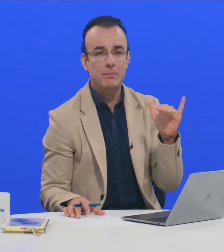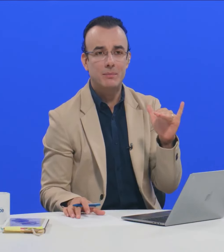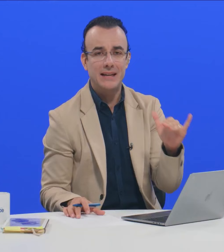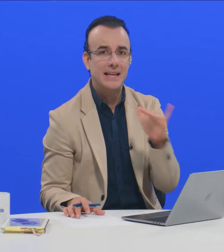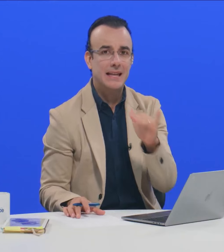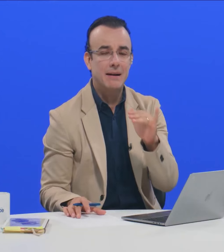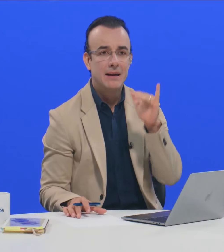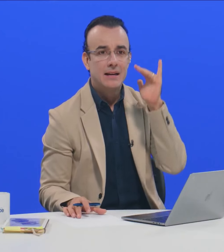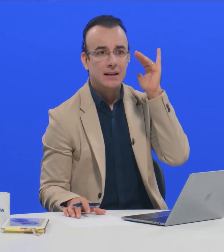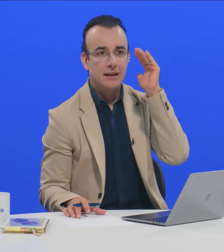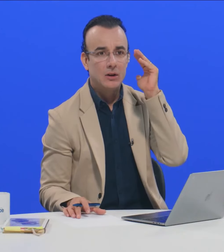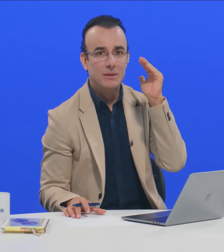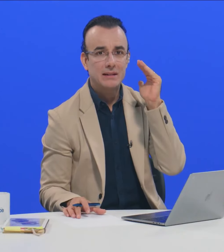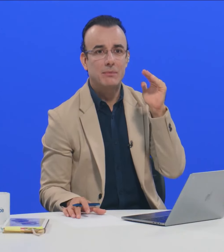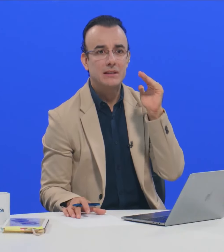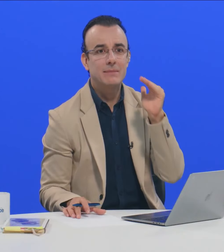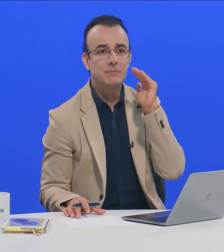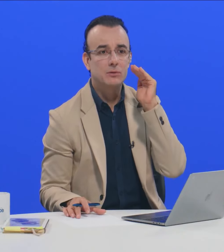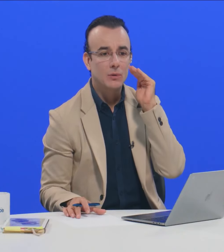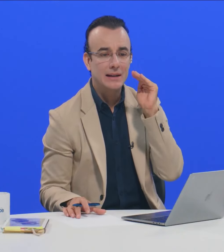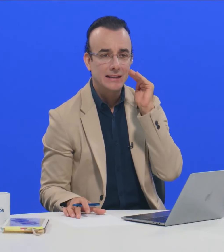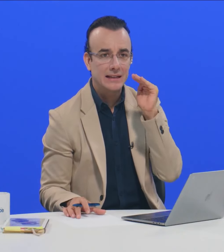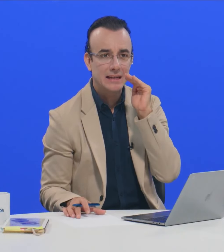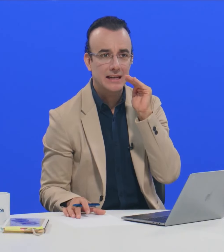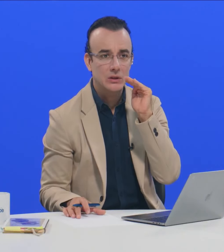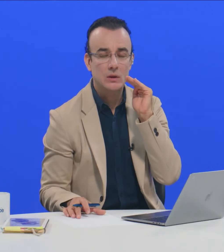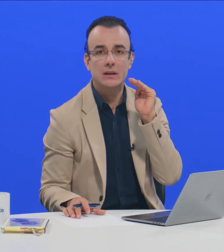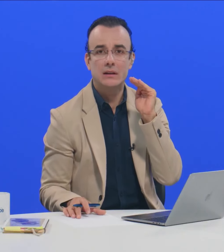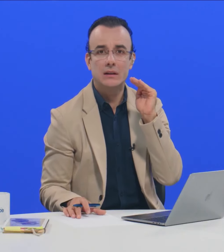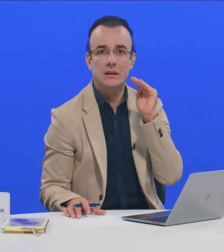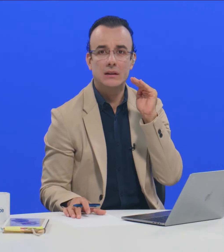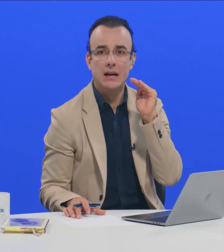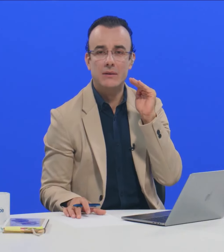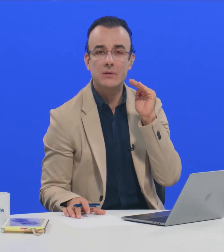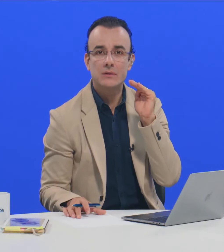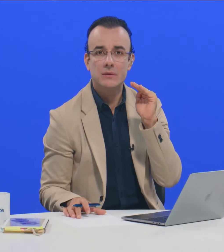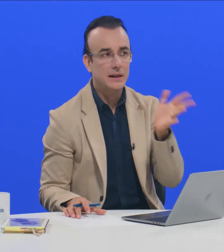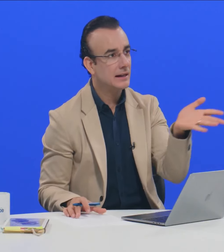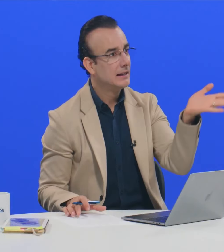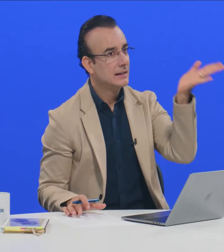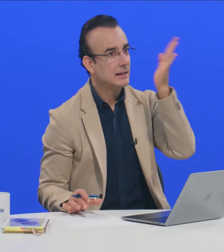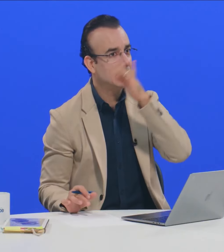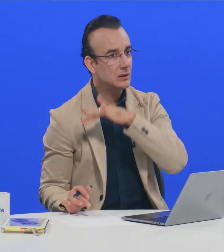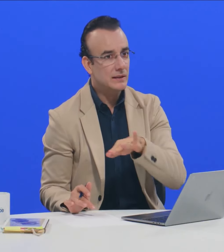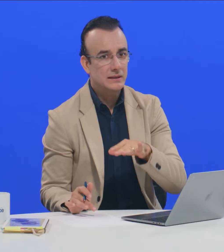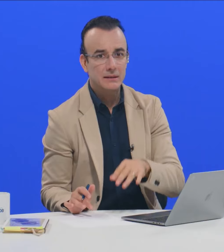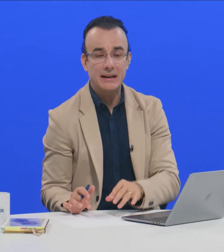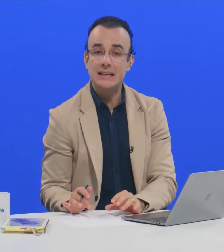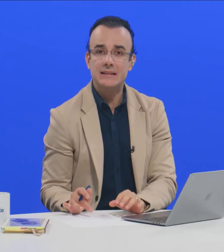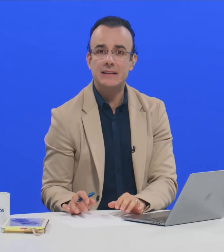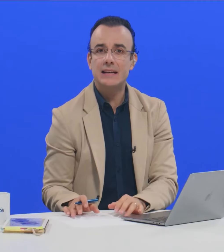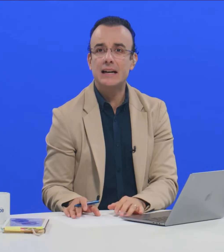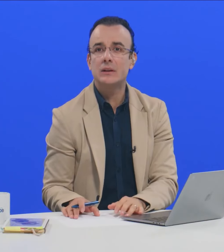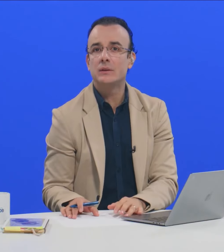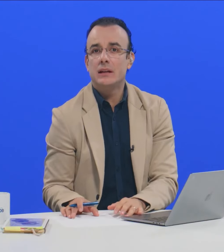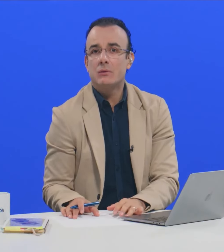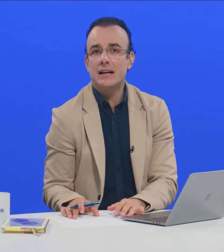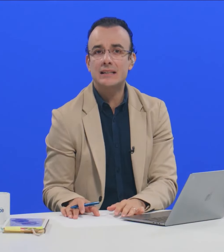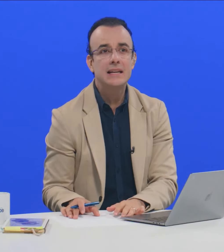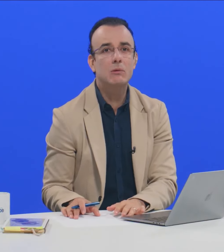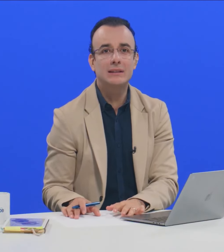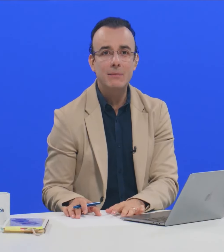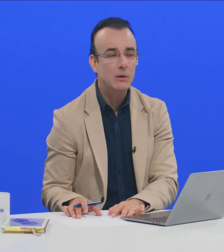toda propiedad está, no puede estar por encima sobre el interés de la nación. ¡Ah, cabrón! O sea, entonces, imagínense, van a llegar, ¿no?